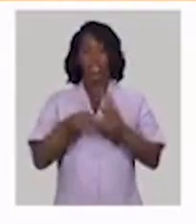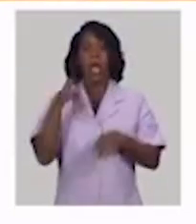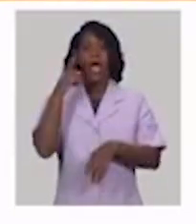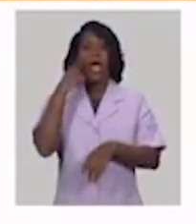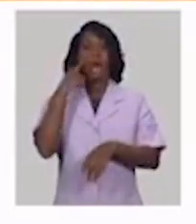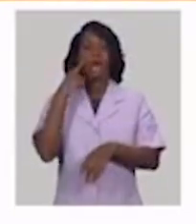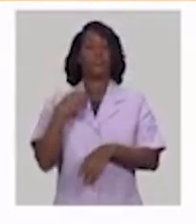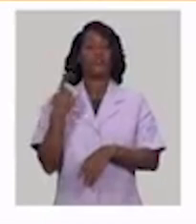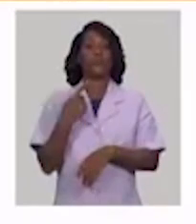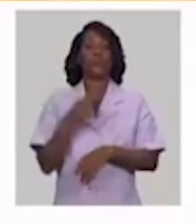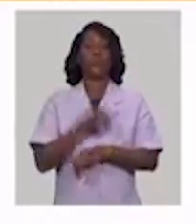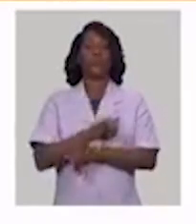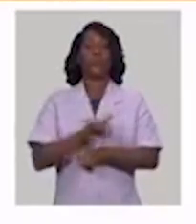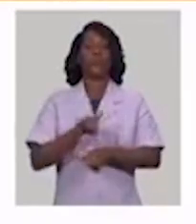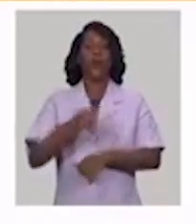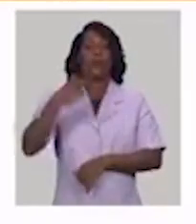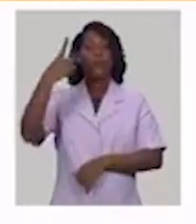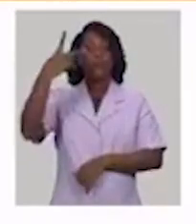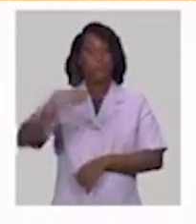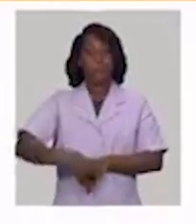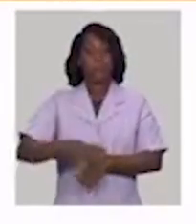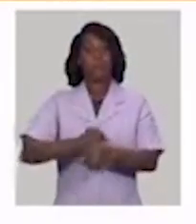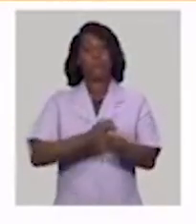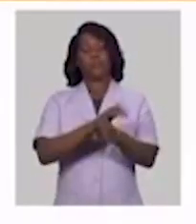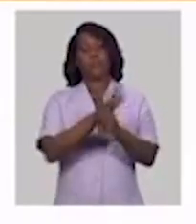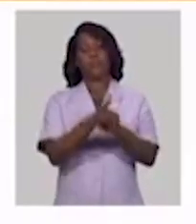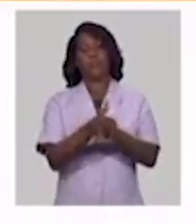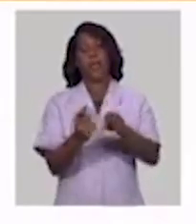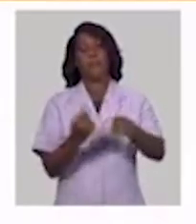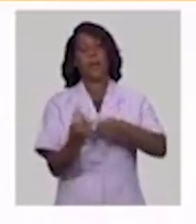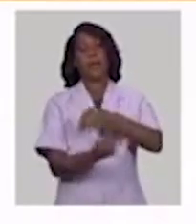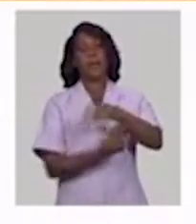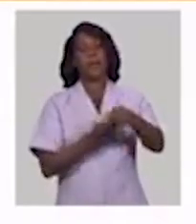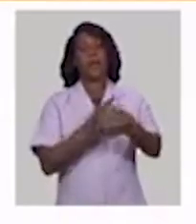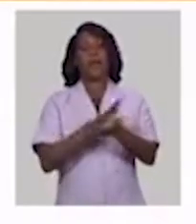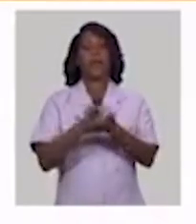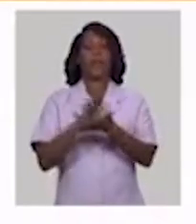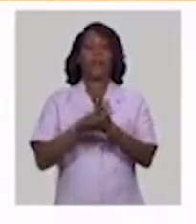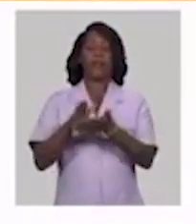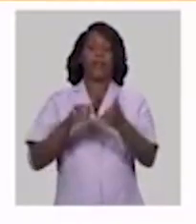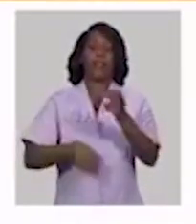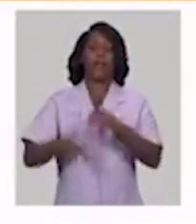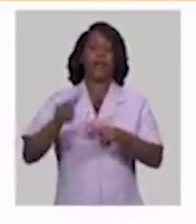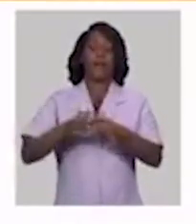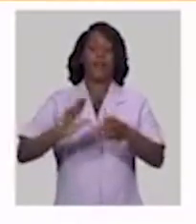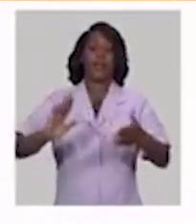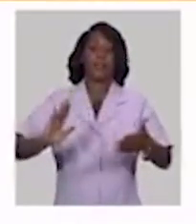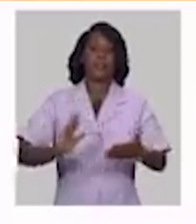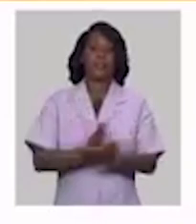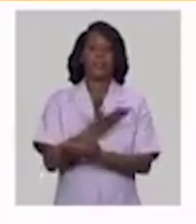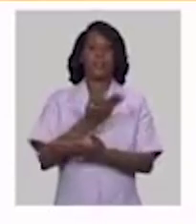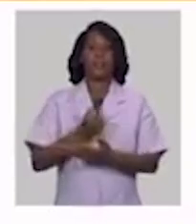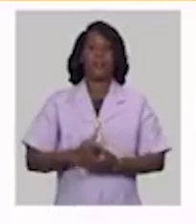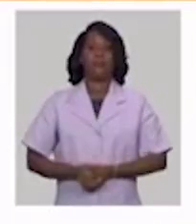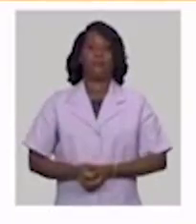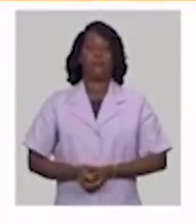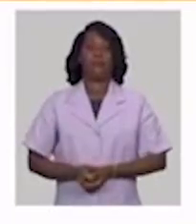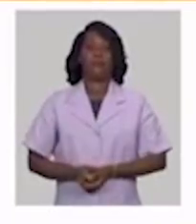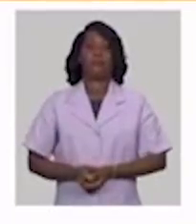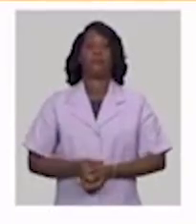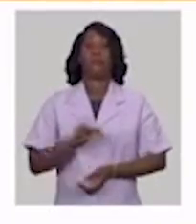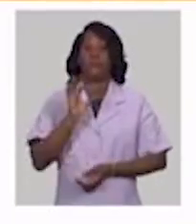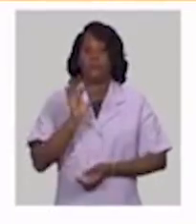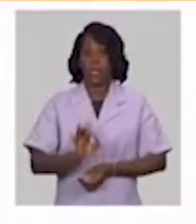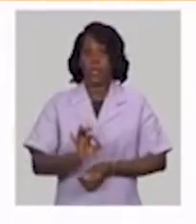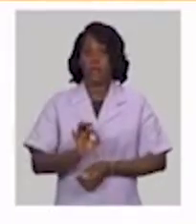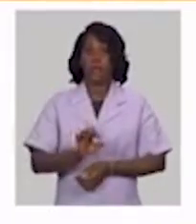nosotros avanzaremos en la erradicación de la transmisión en la ciudad. Y, por supuesto, si en estos 15 días, del 1 al